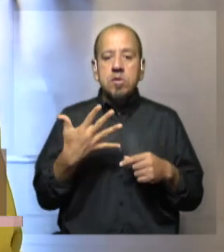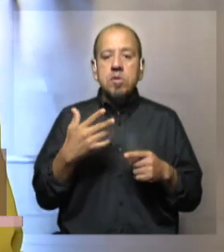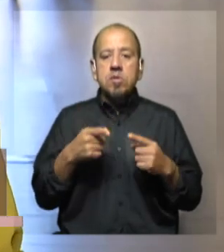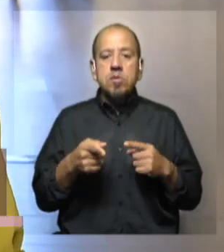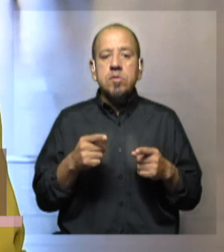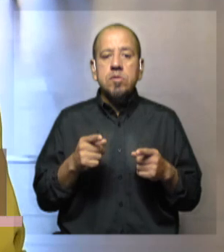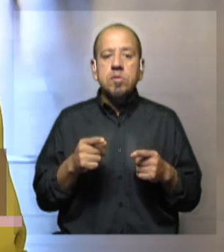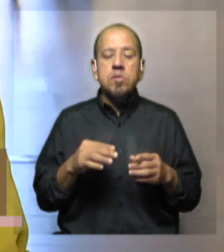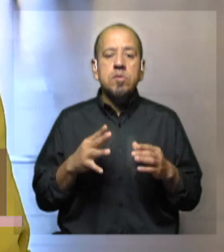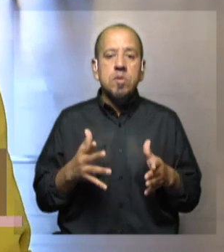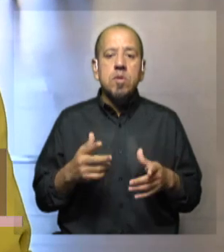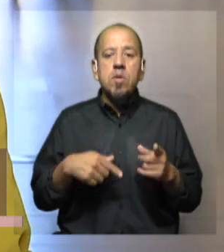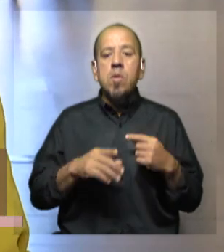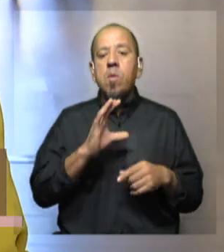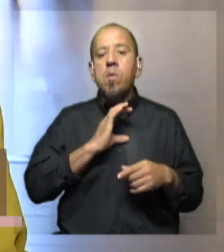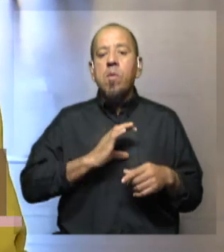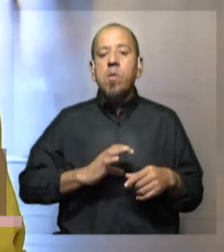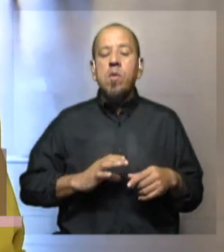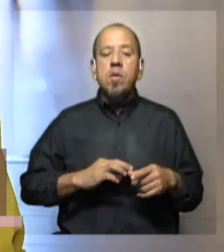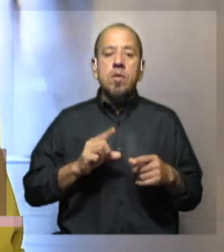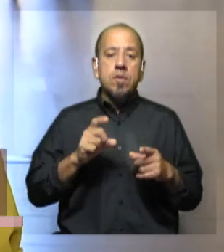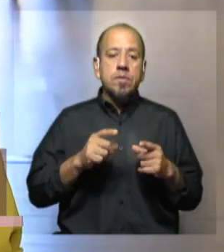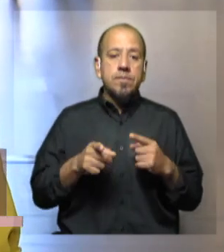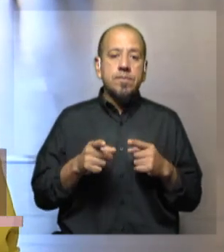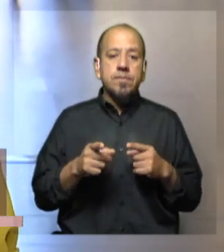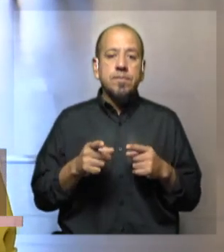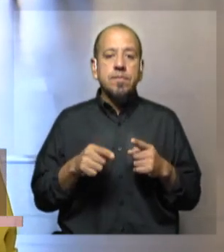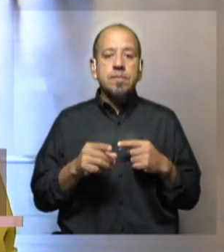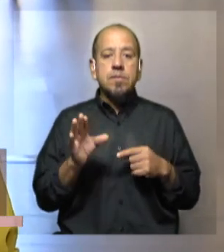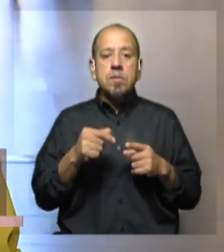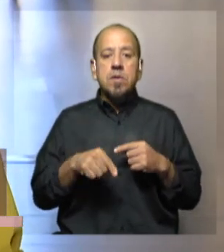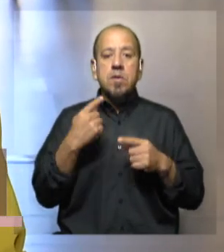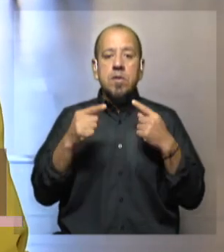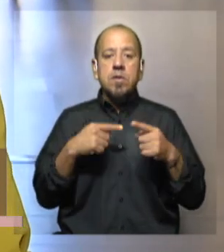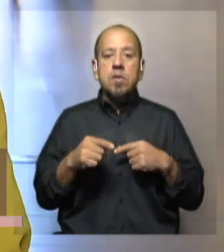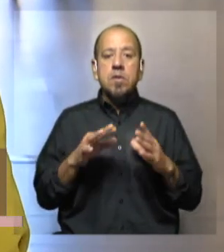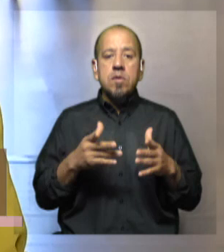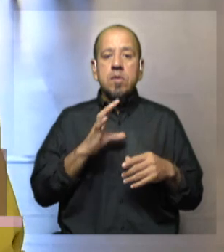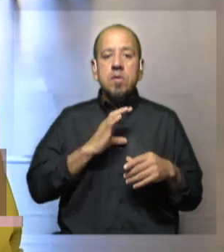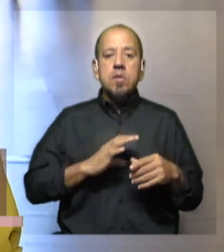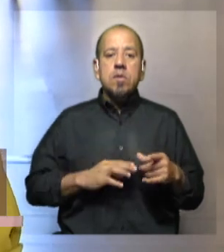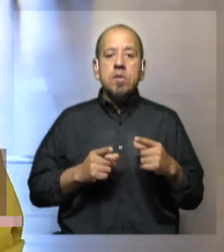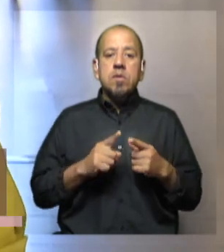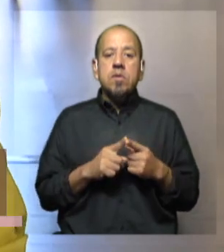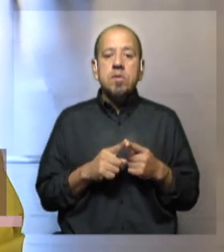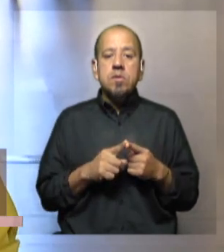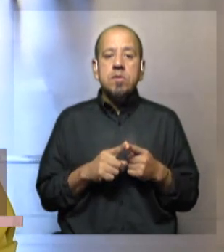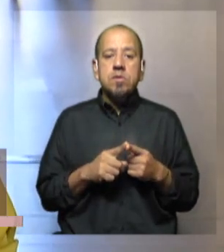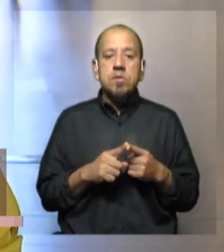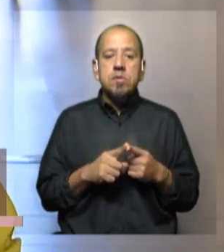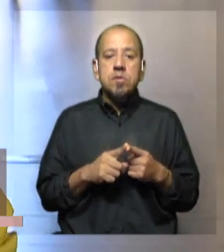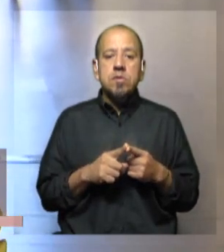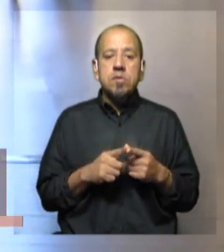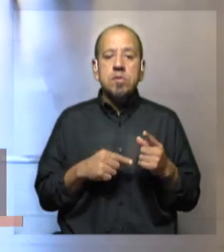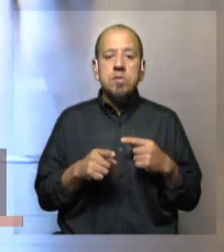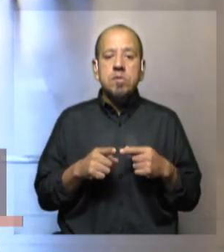aquí. ¿Cuáles son las características, obviamente centrales, pues son todas muy distintas, pero cuáles son las características que tienen estas obras? Bueno, es